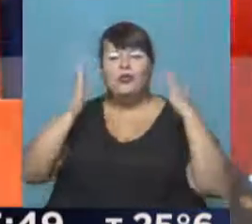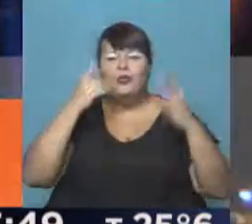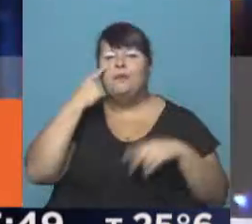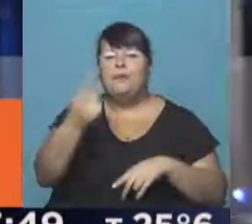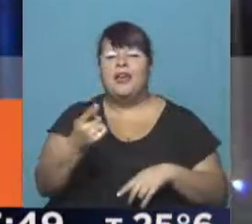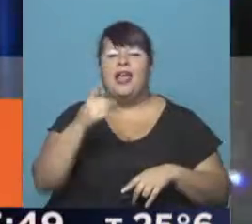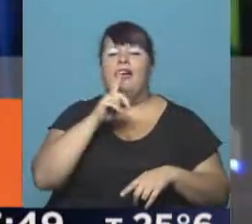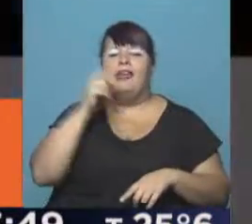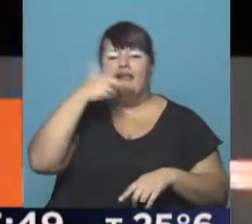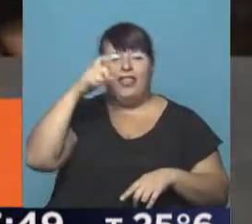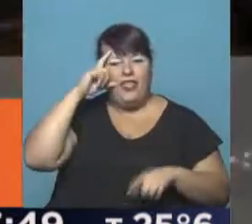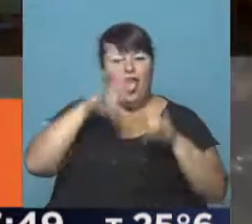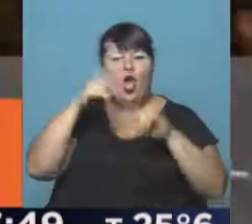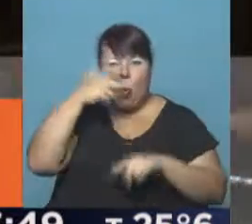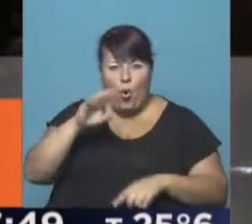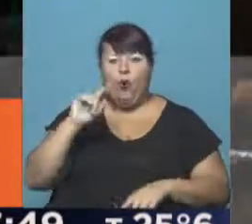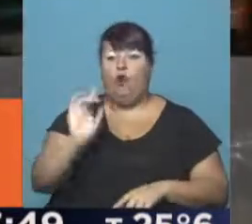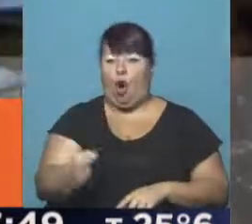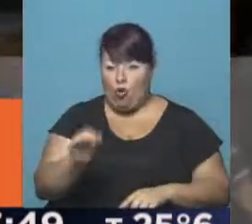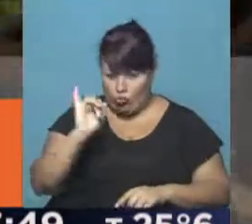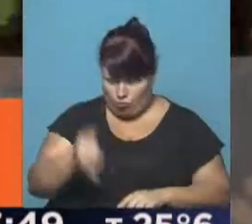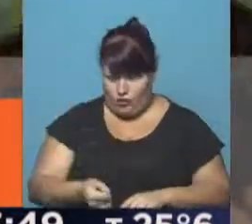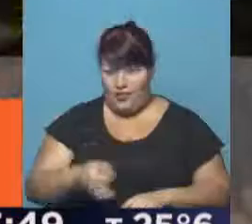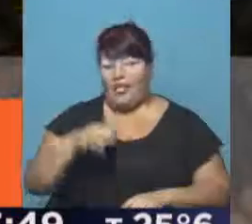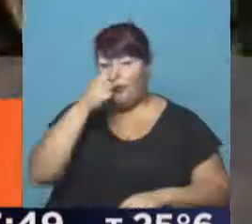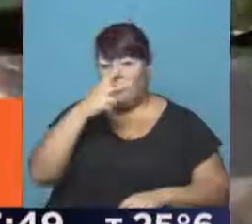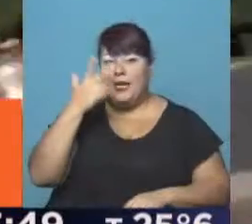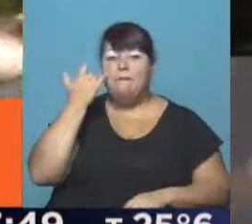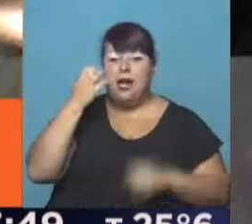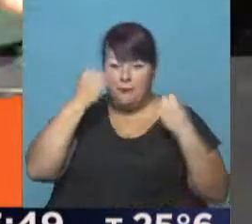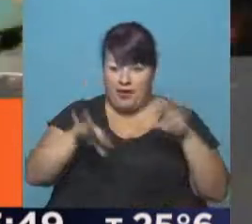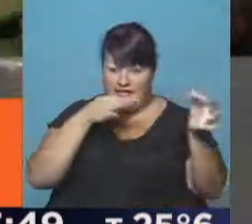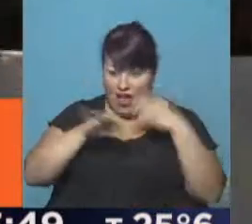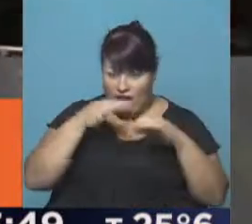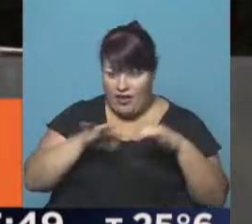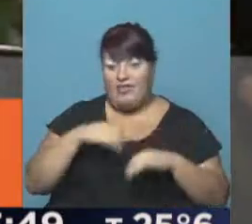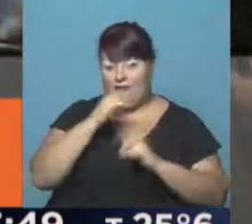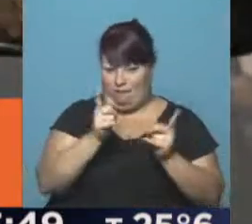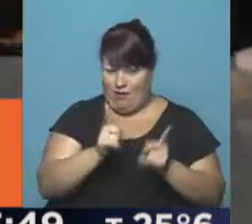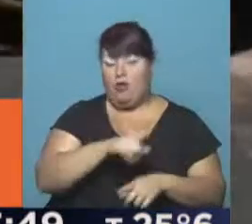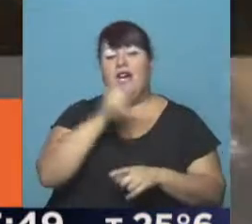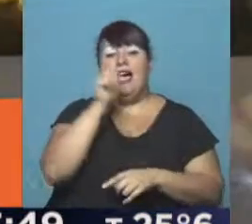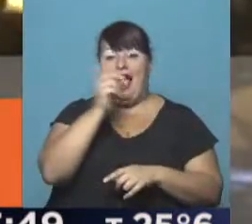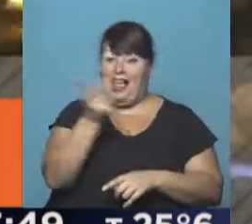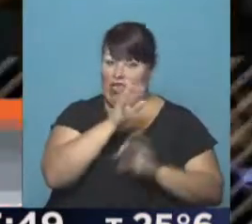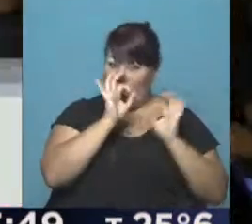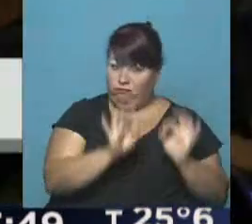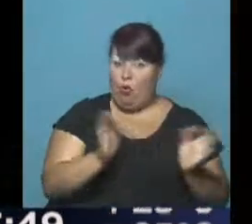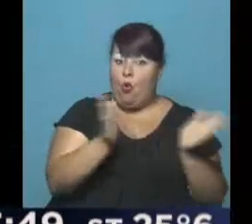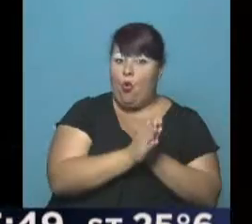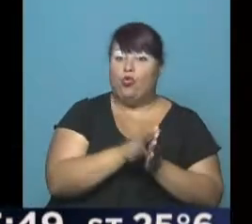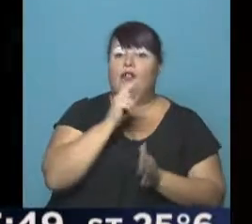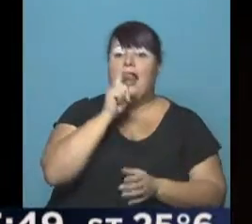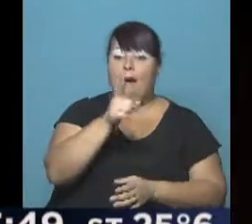en vivo a The Who se hará realidad en octubre, las entradas 23 de mayo, ya se los dije. Y de ese rock and roll de Guns N' Roses y los Who juntos